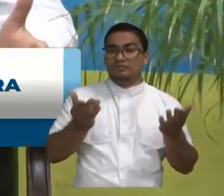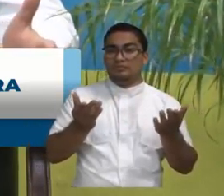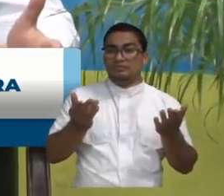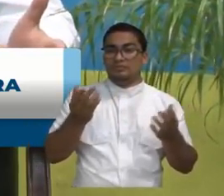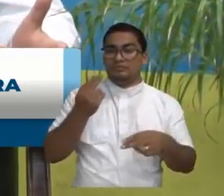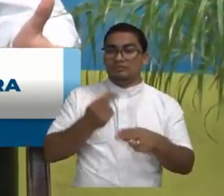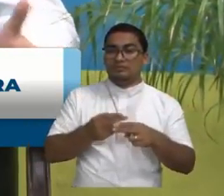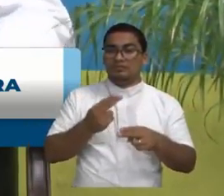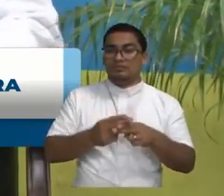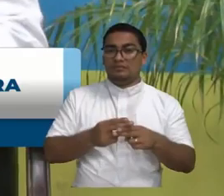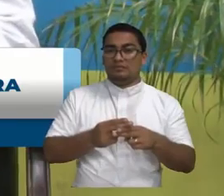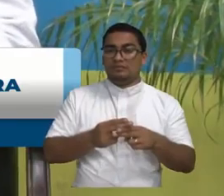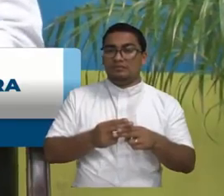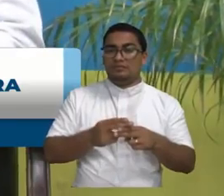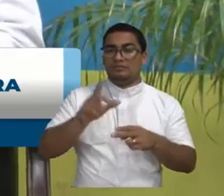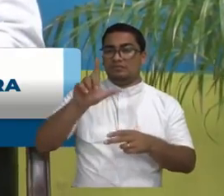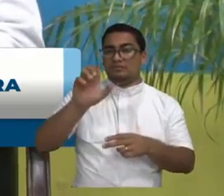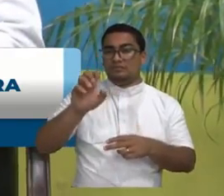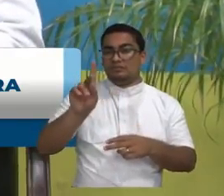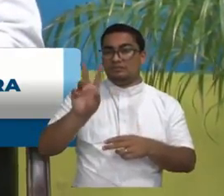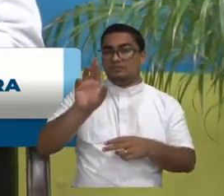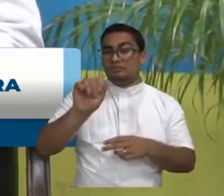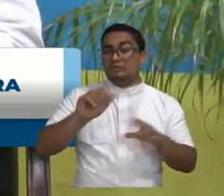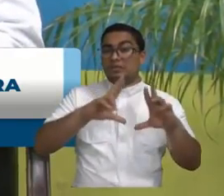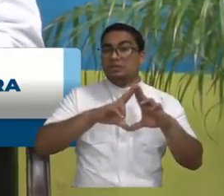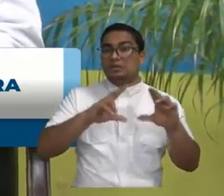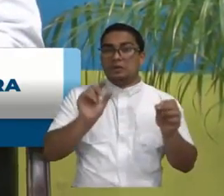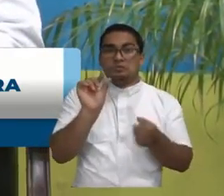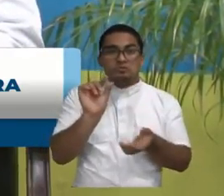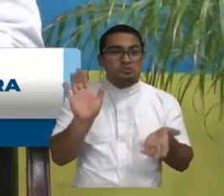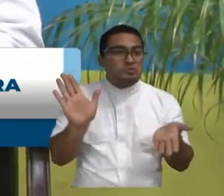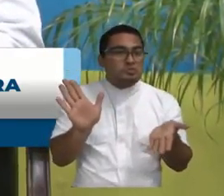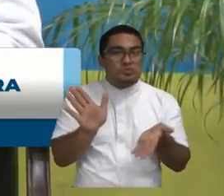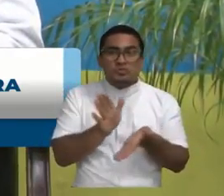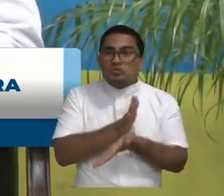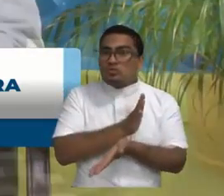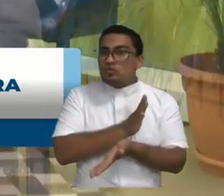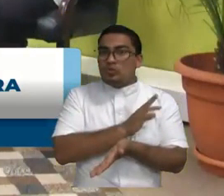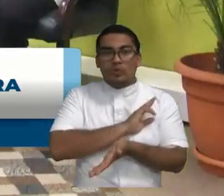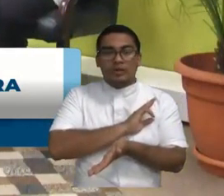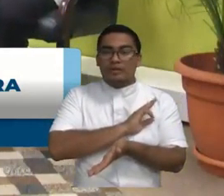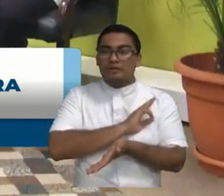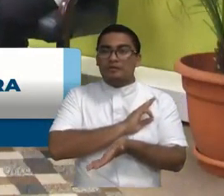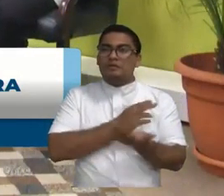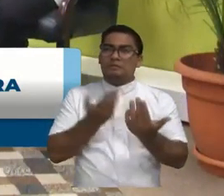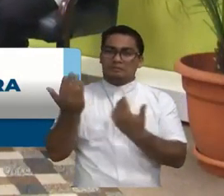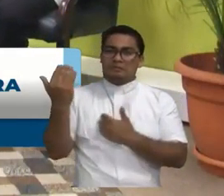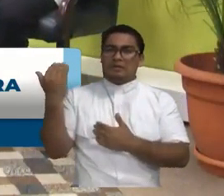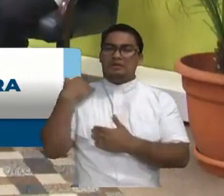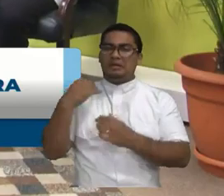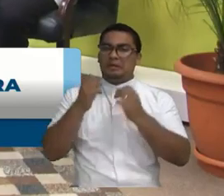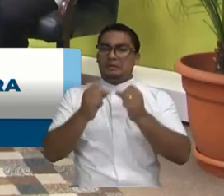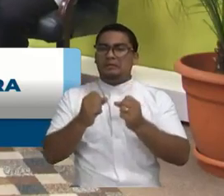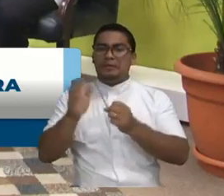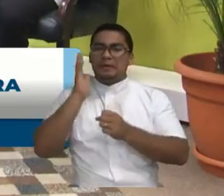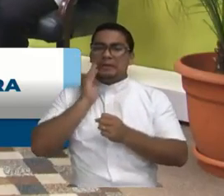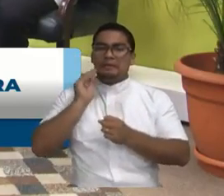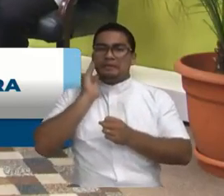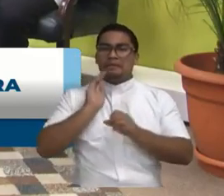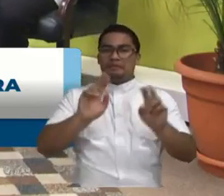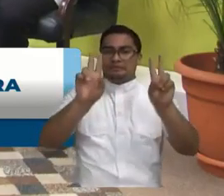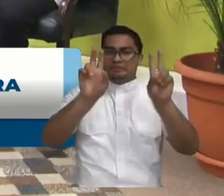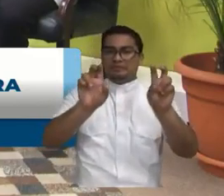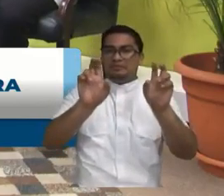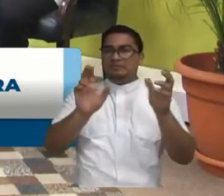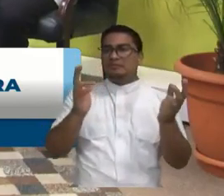como eliminada la lepra. ¿Ya? Oh, un dato muy interesante. Actualmente, la vez pasada, disculpe, vino un experto en este tema,